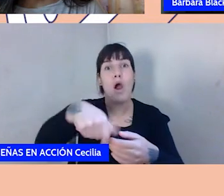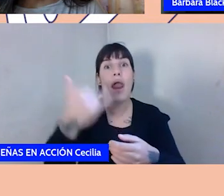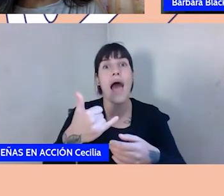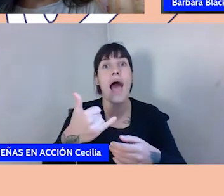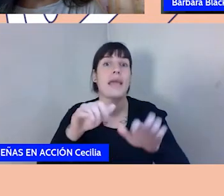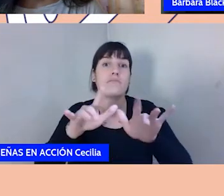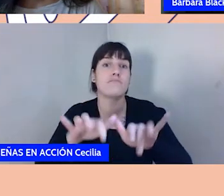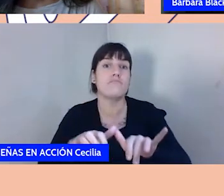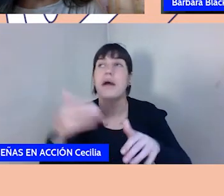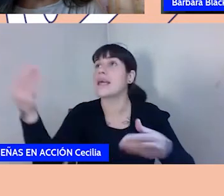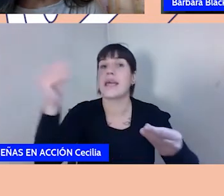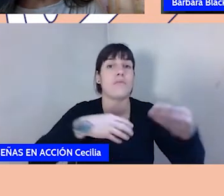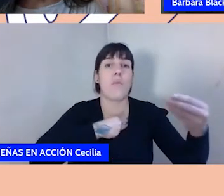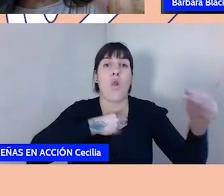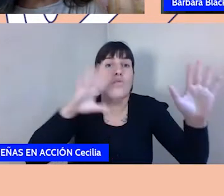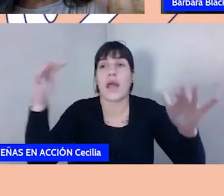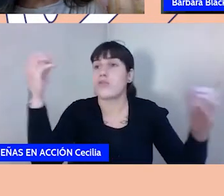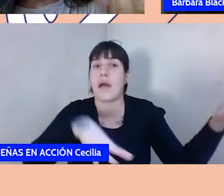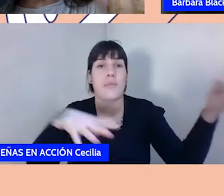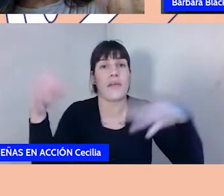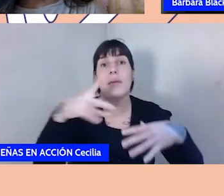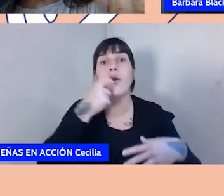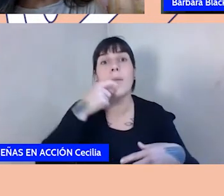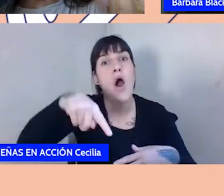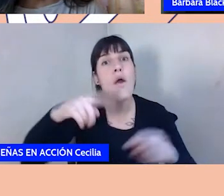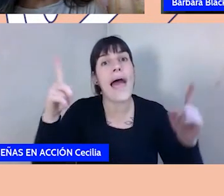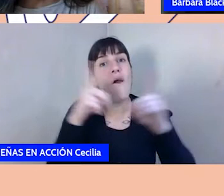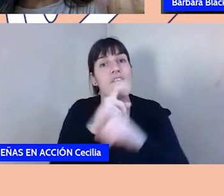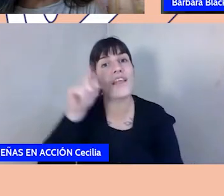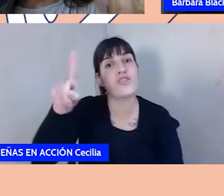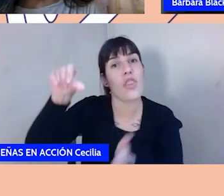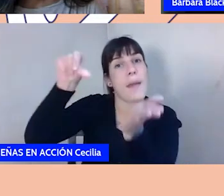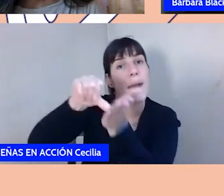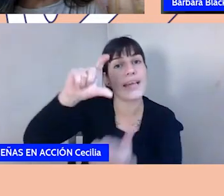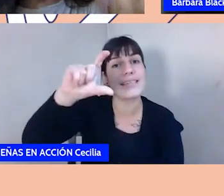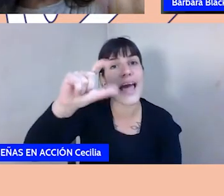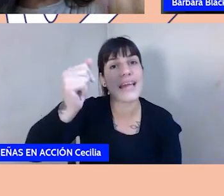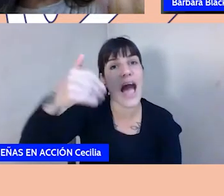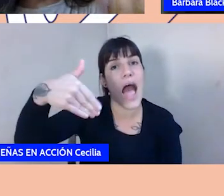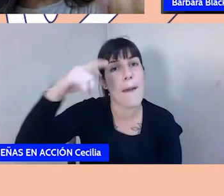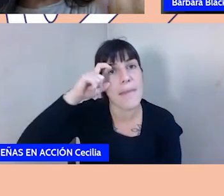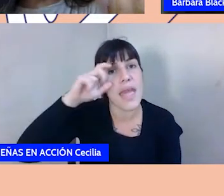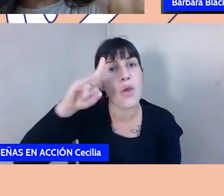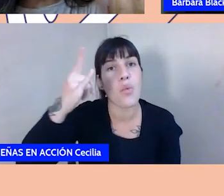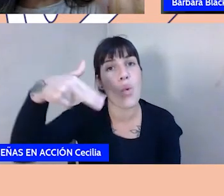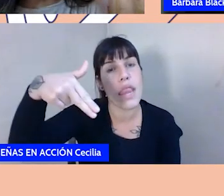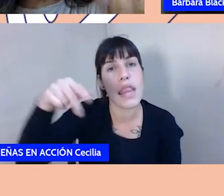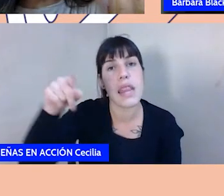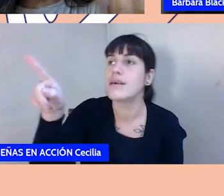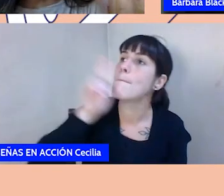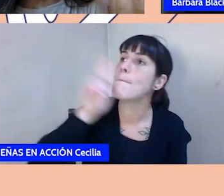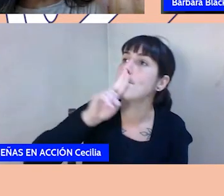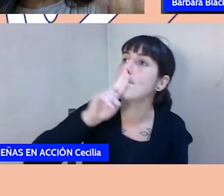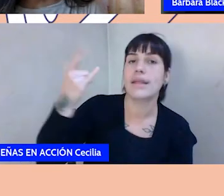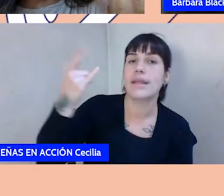decir, está pasando esto, las mujeres estamos siendo afectadas de esta manera. Y esto se tradujo en un